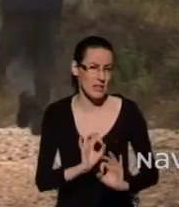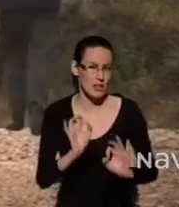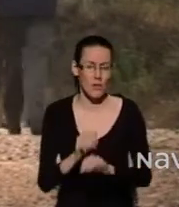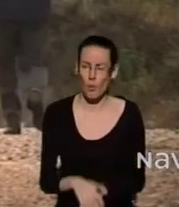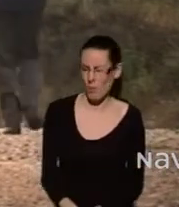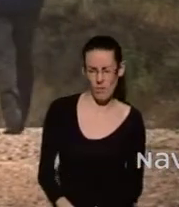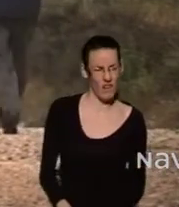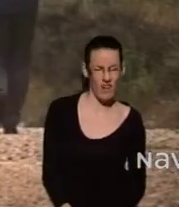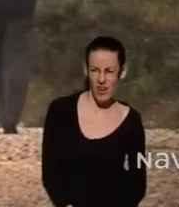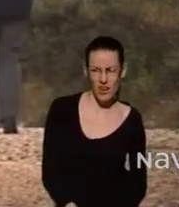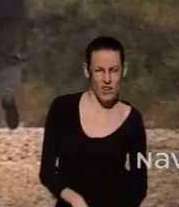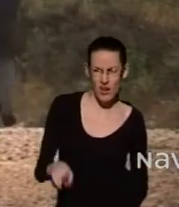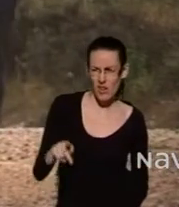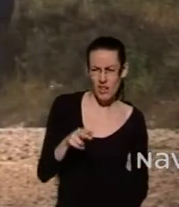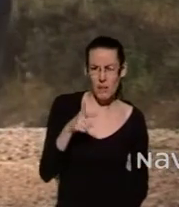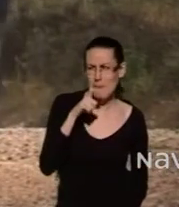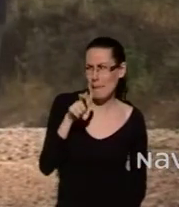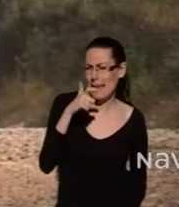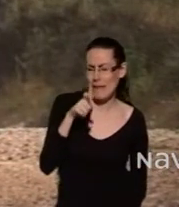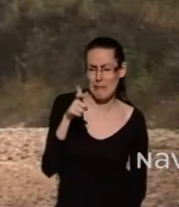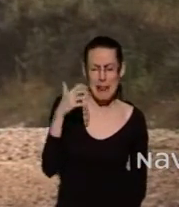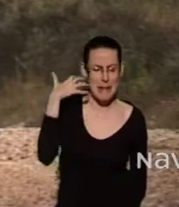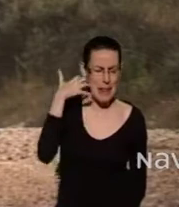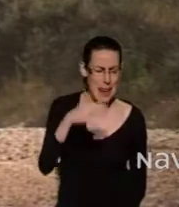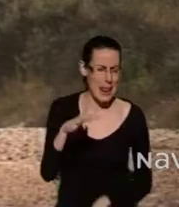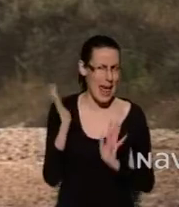entiendo yo a los de Aibar cuando habláis, ¿eh? Hombre, es que hace falta...